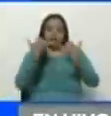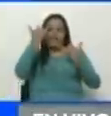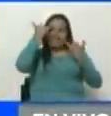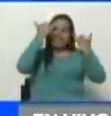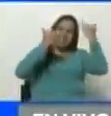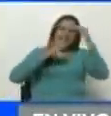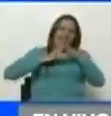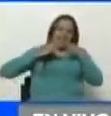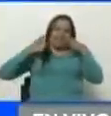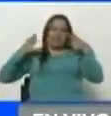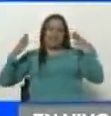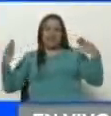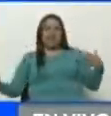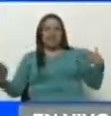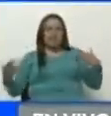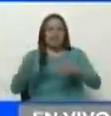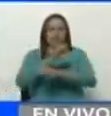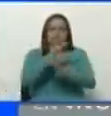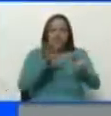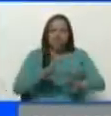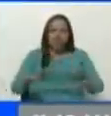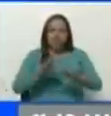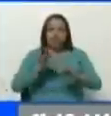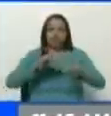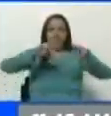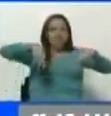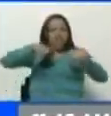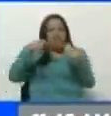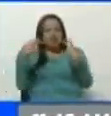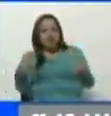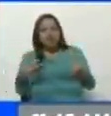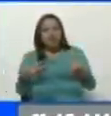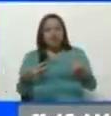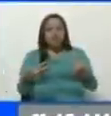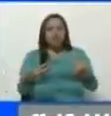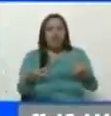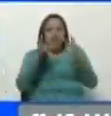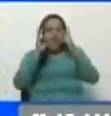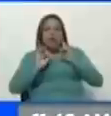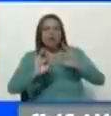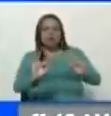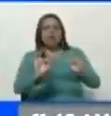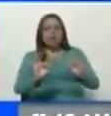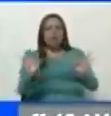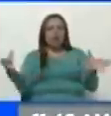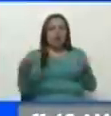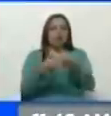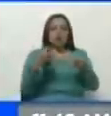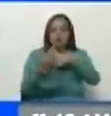inmenso intento de renovación, purificación,